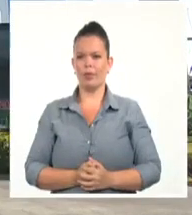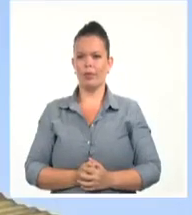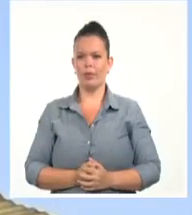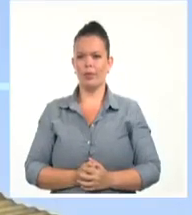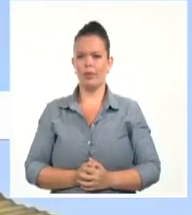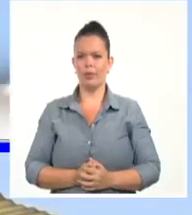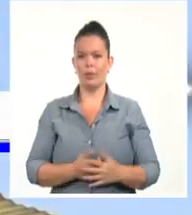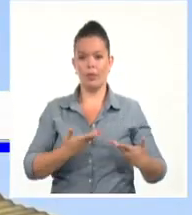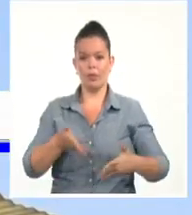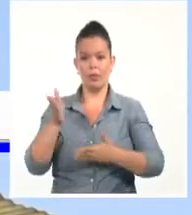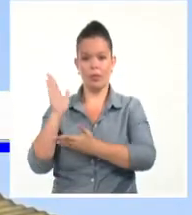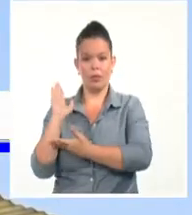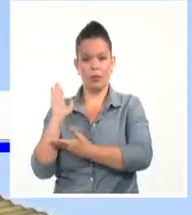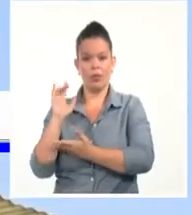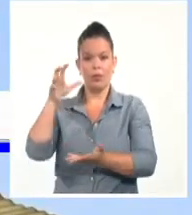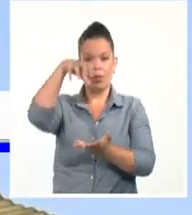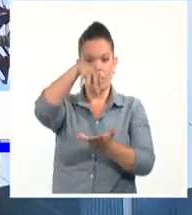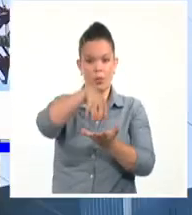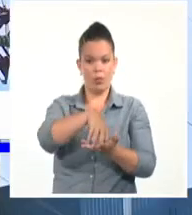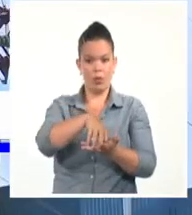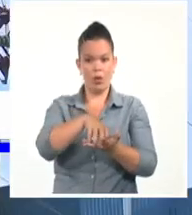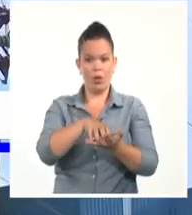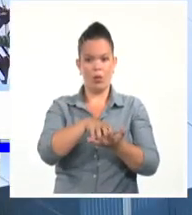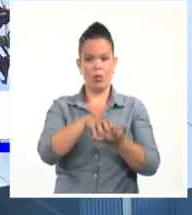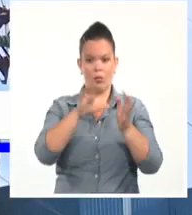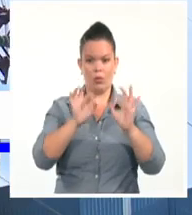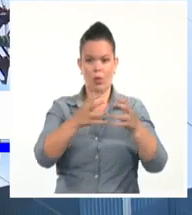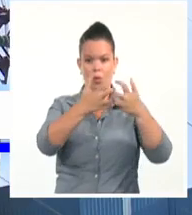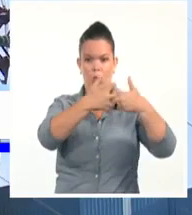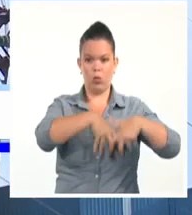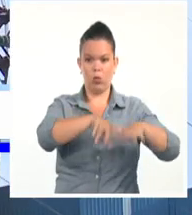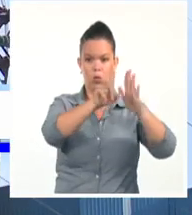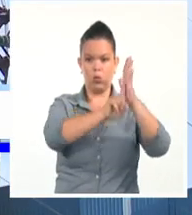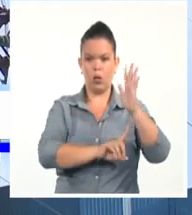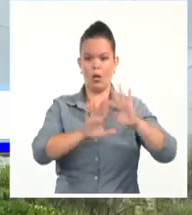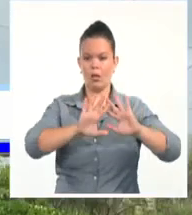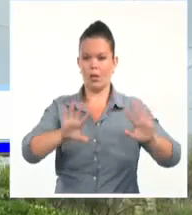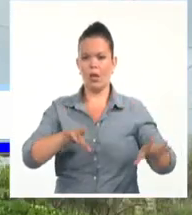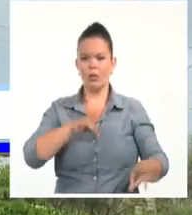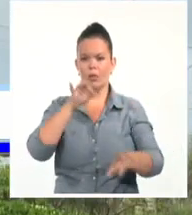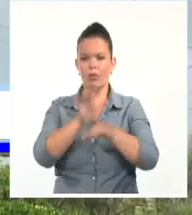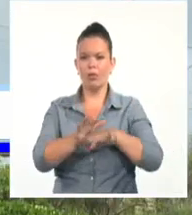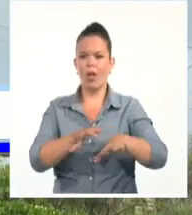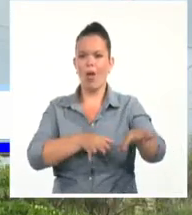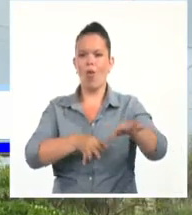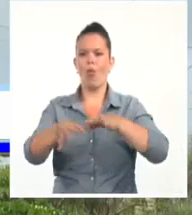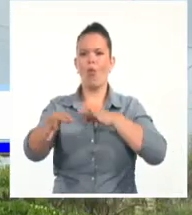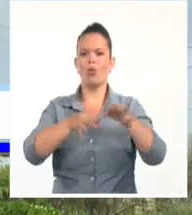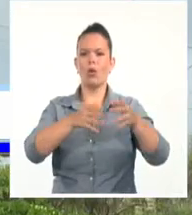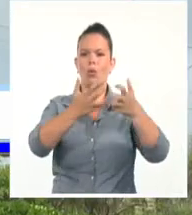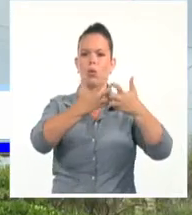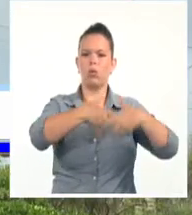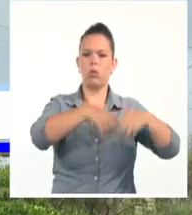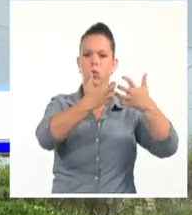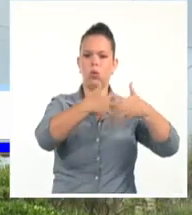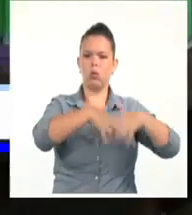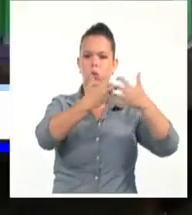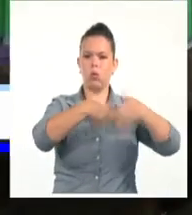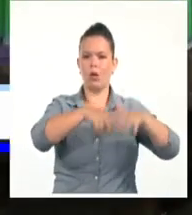Guiteras sincronizó. Su bloque térmico reinicia la generación y entrega de